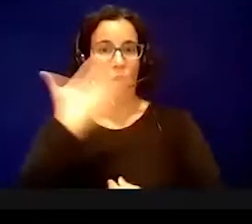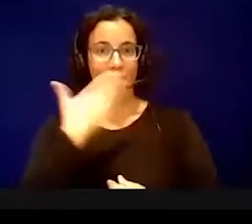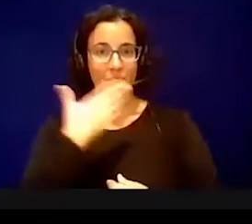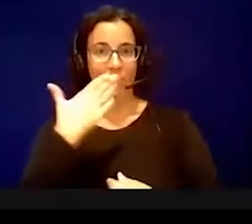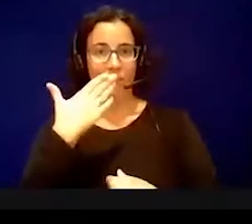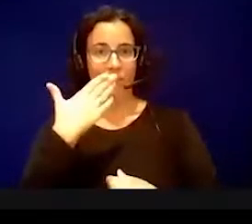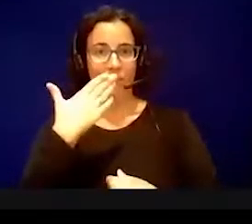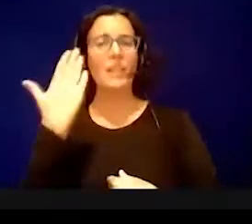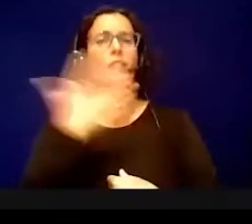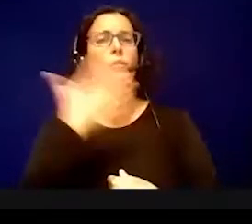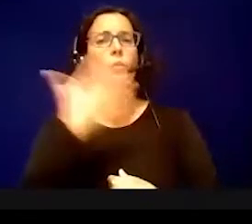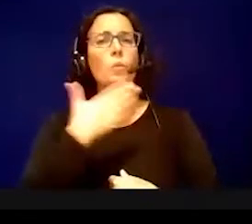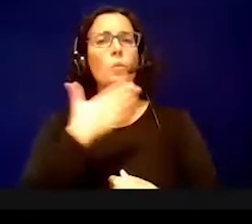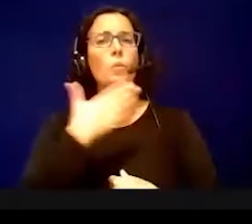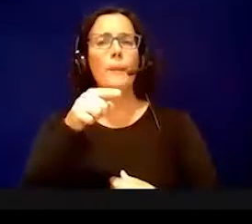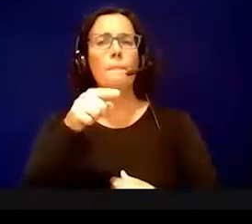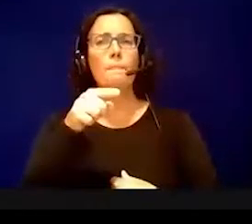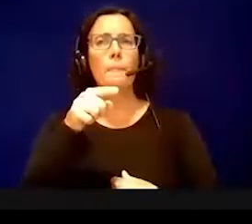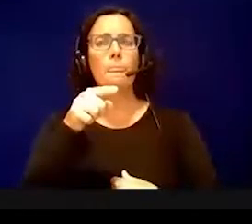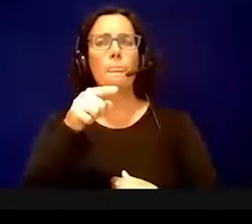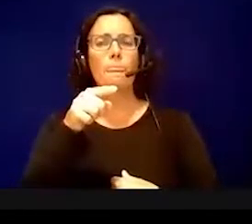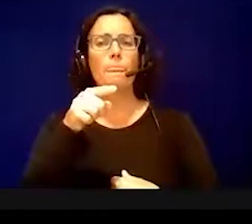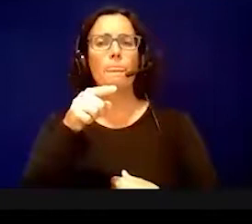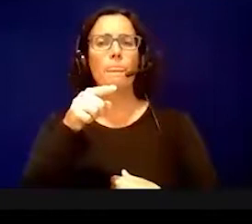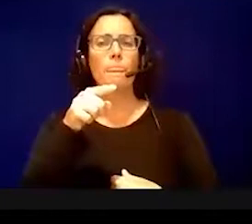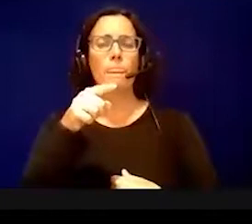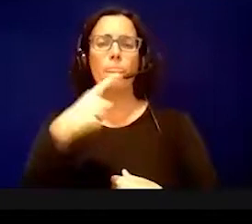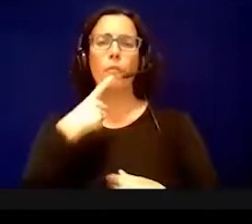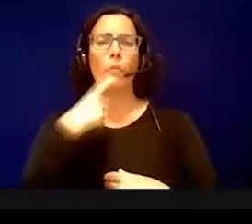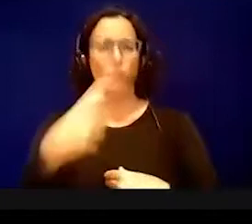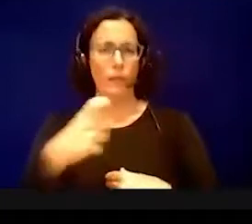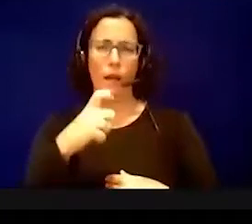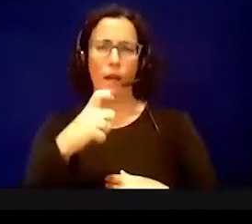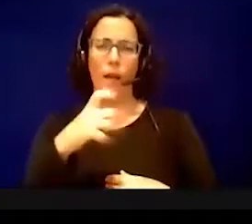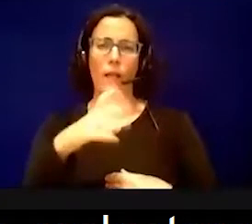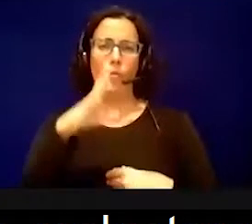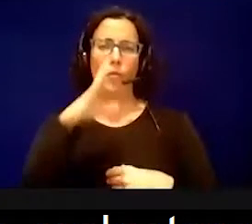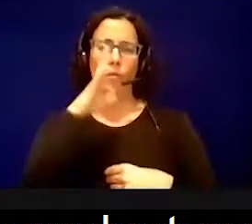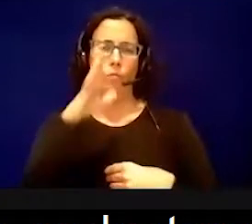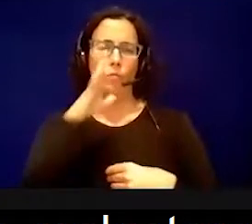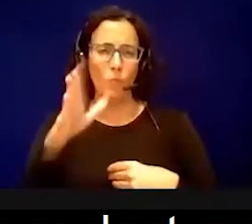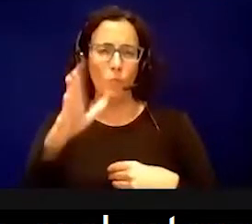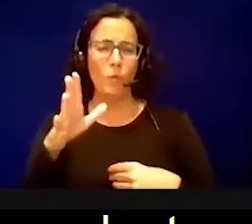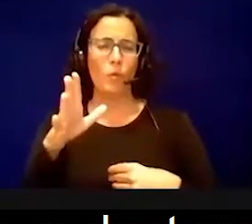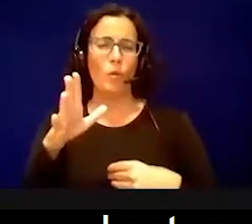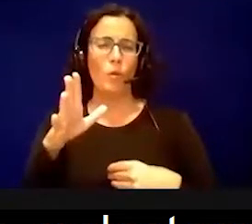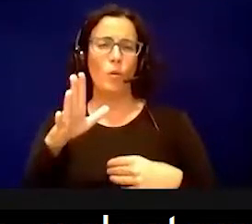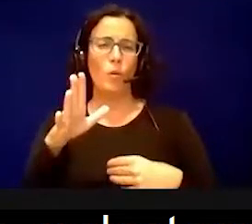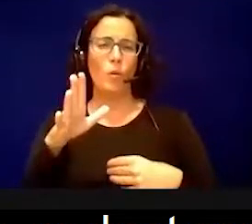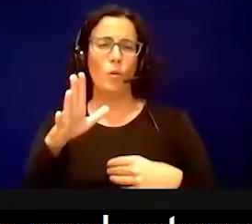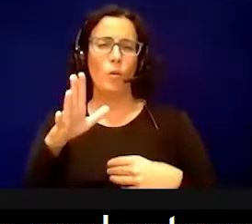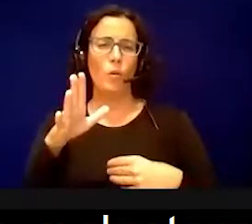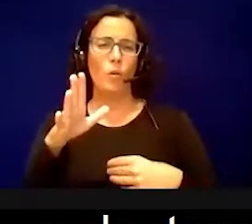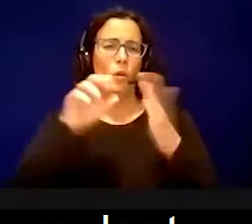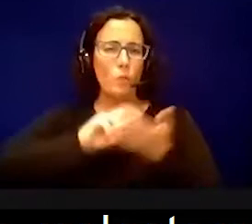estaba diciendo: es muy complicado, que Víctor va a estudiar, mejor dejarlo en su casa para que los niños no